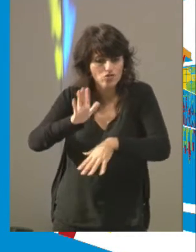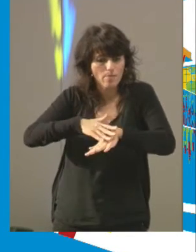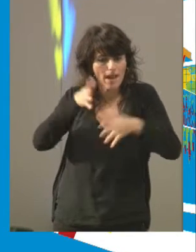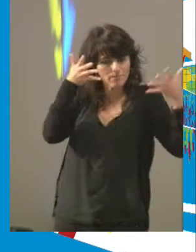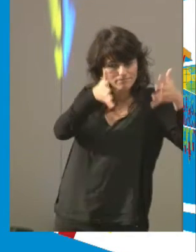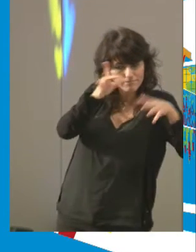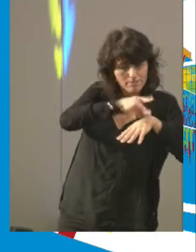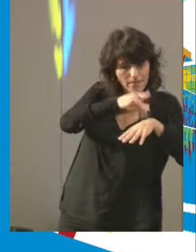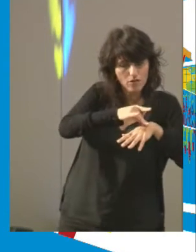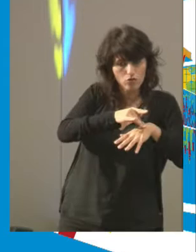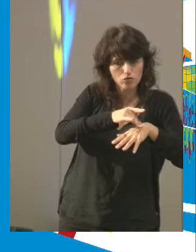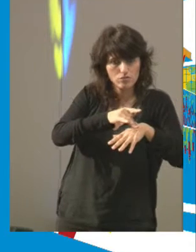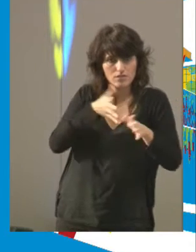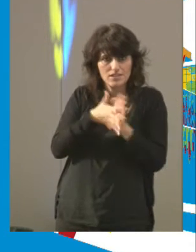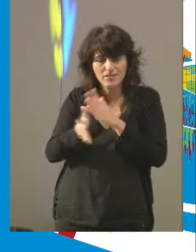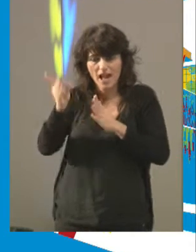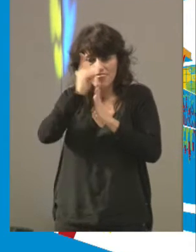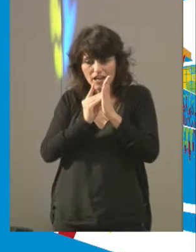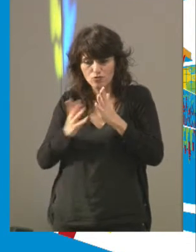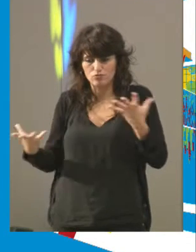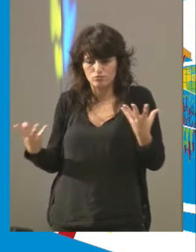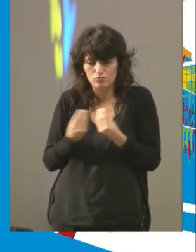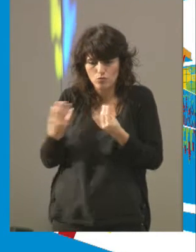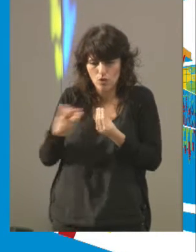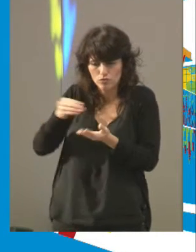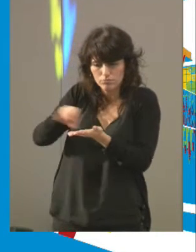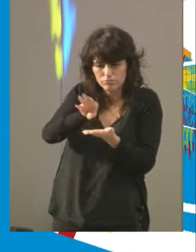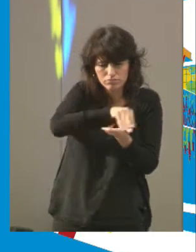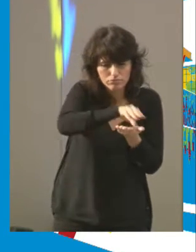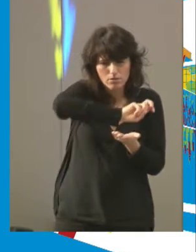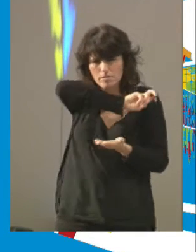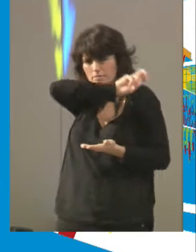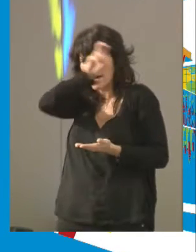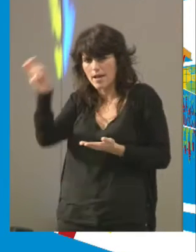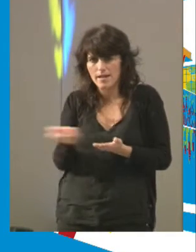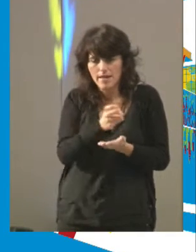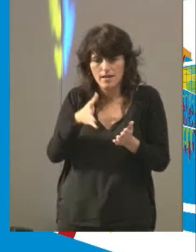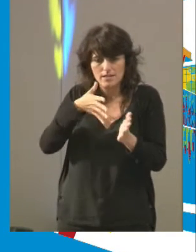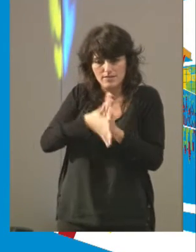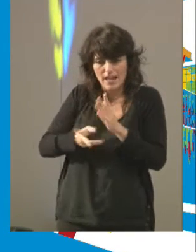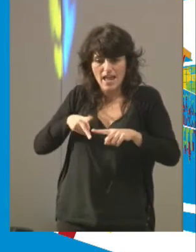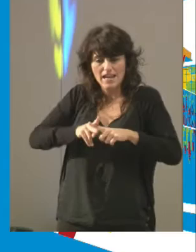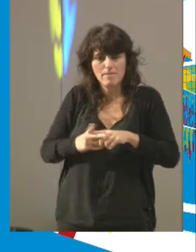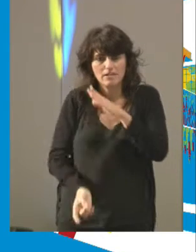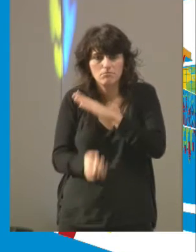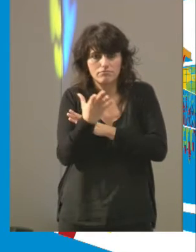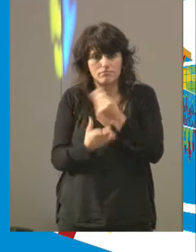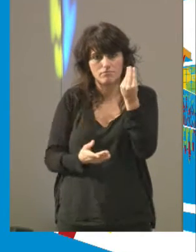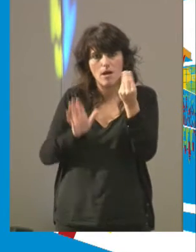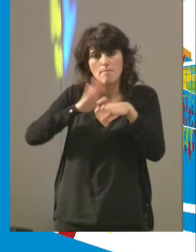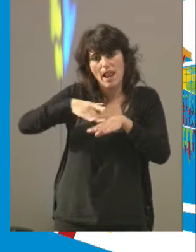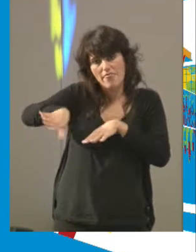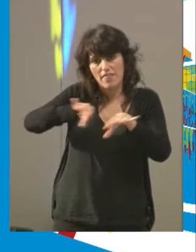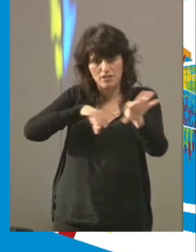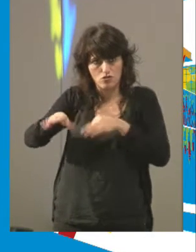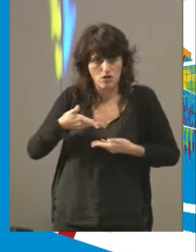médicos. Eso es juntar datos, juntar mucha variedad de datos y poder extraer herramientas de ayuda a la toma de decisiones.